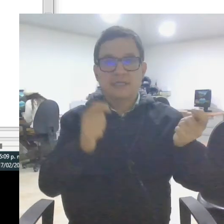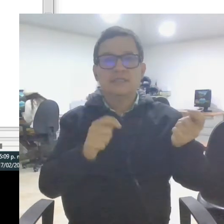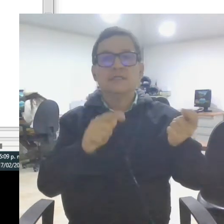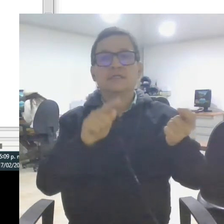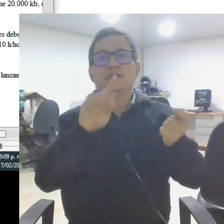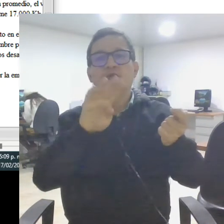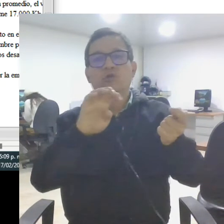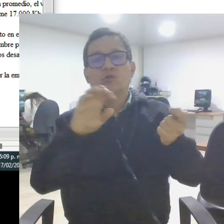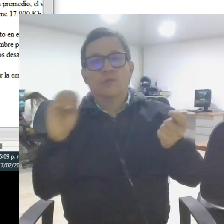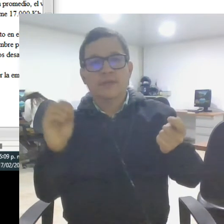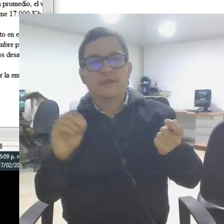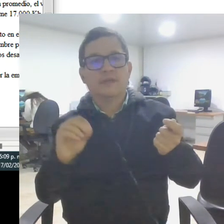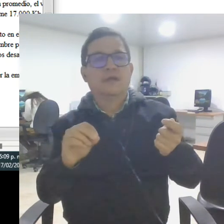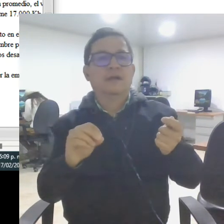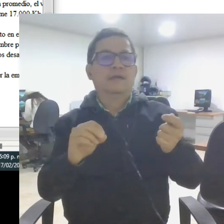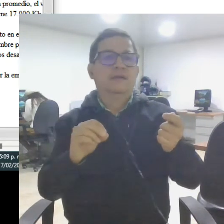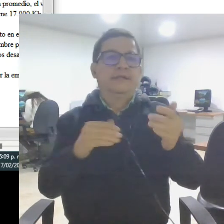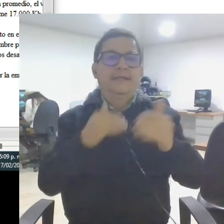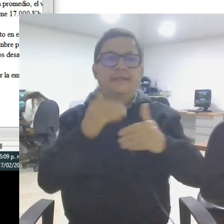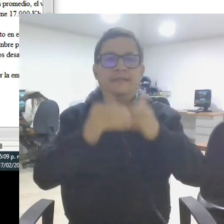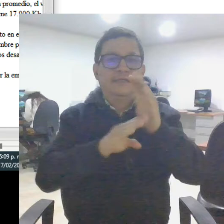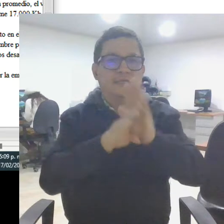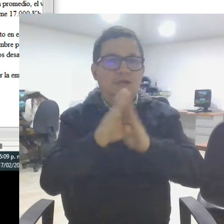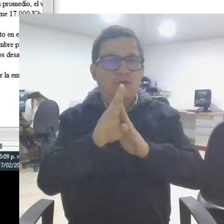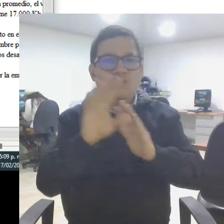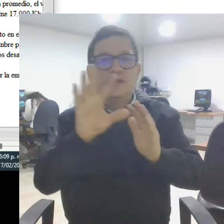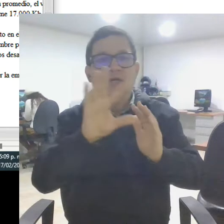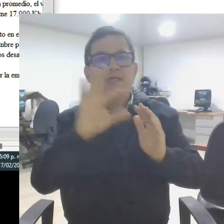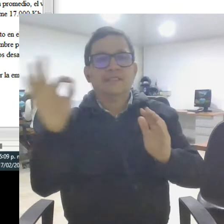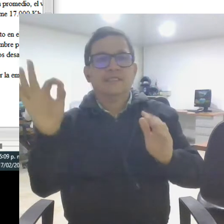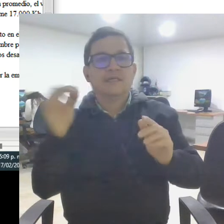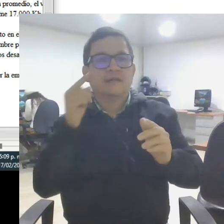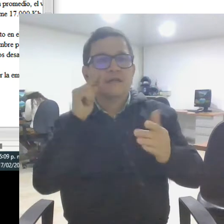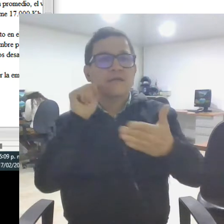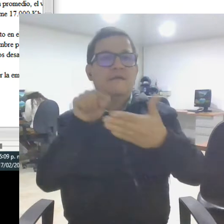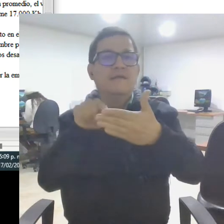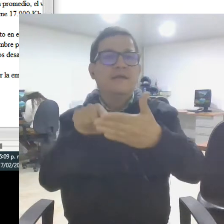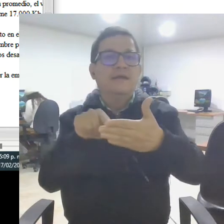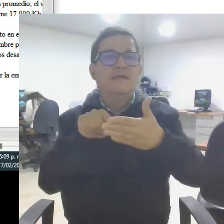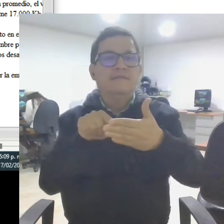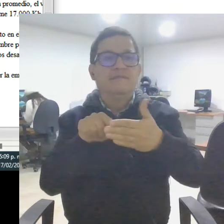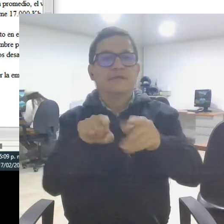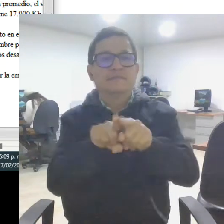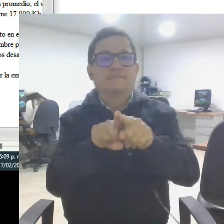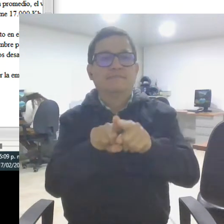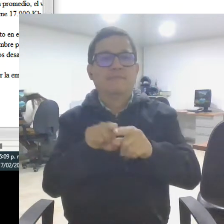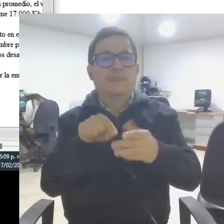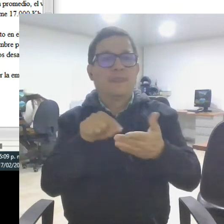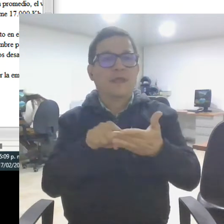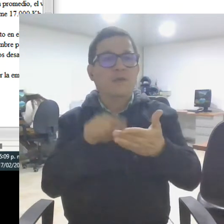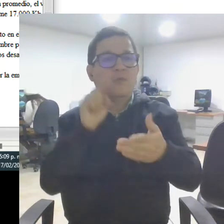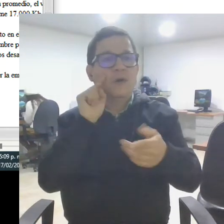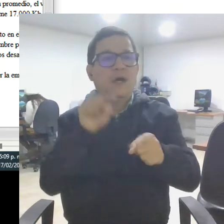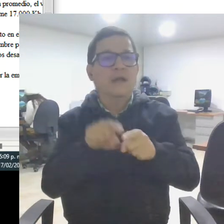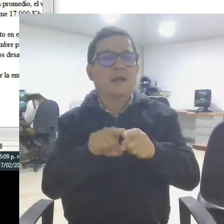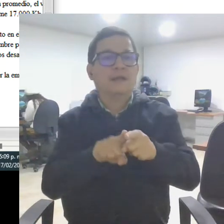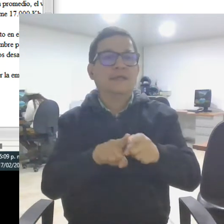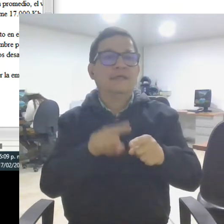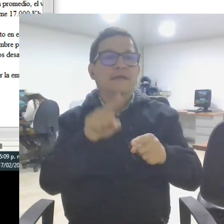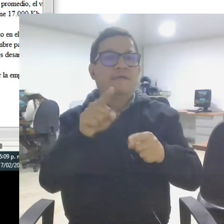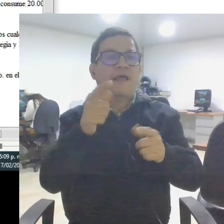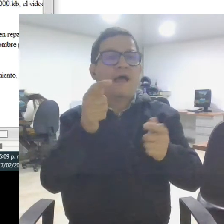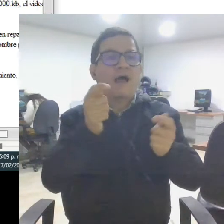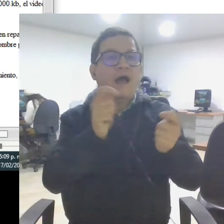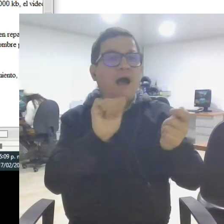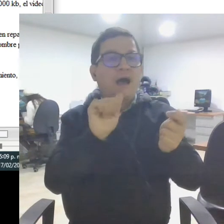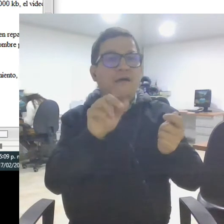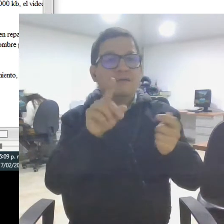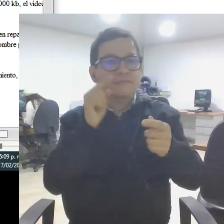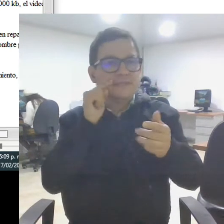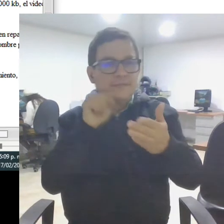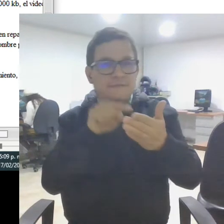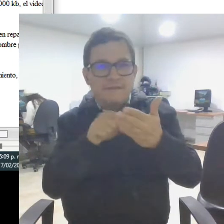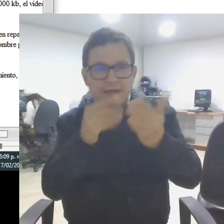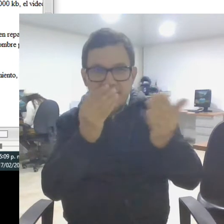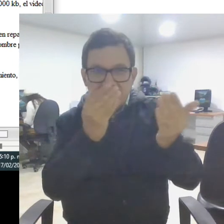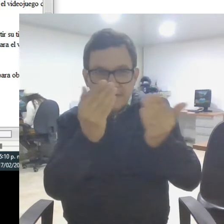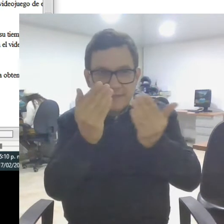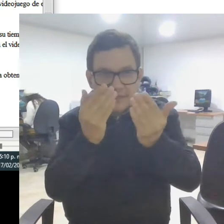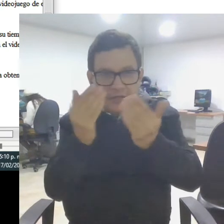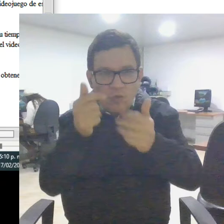100. Podemos observar estos valores y posteriormente